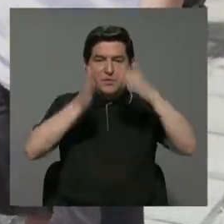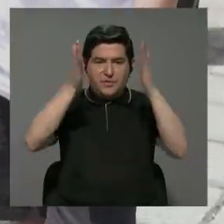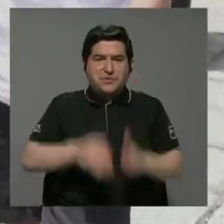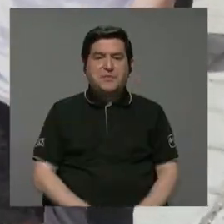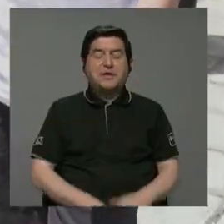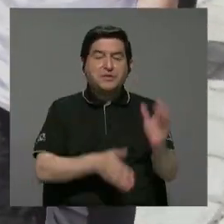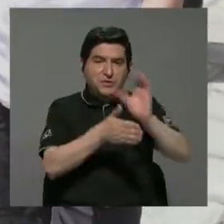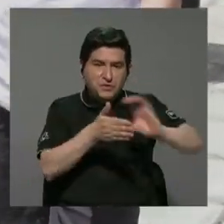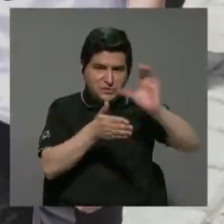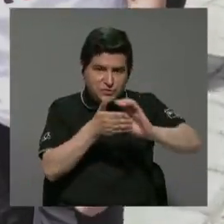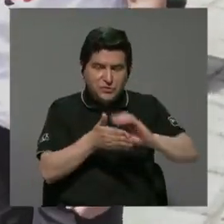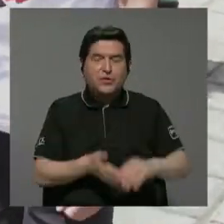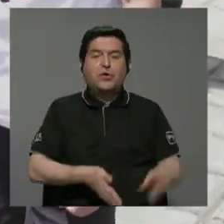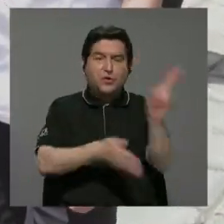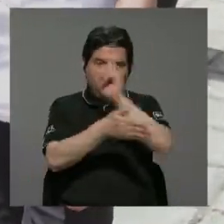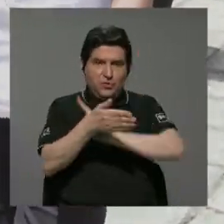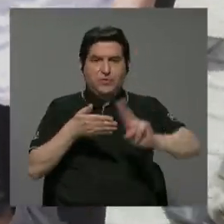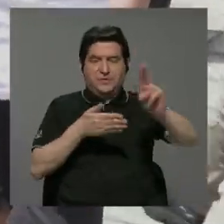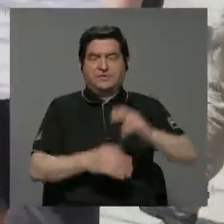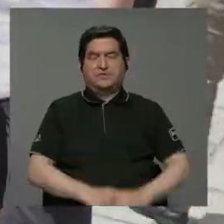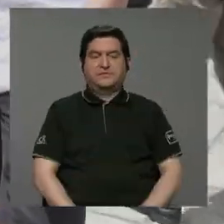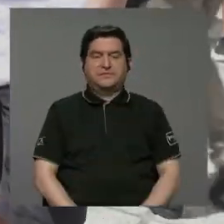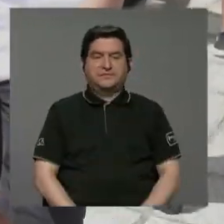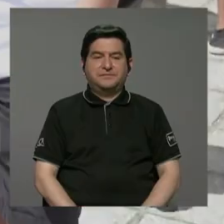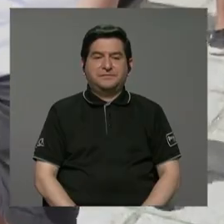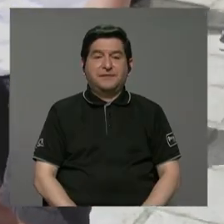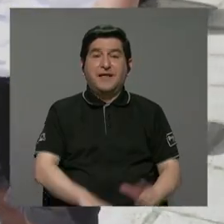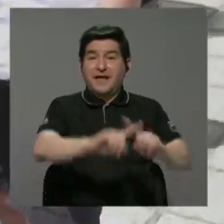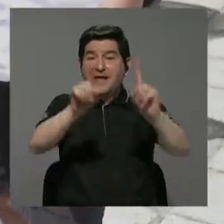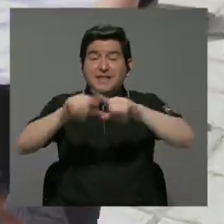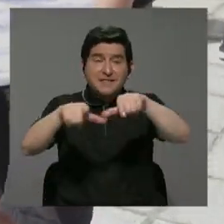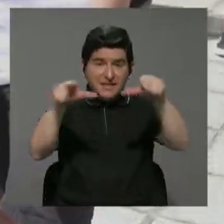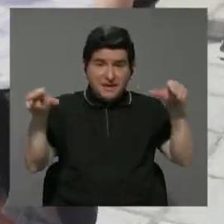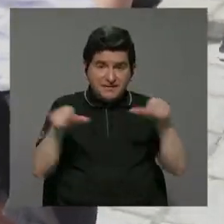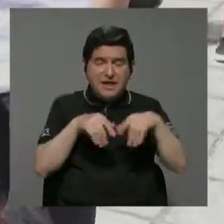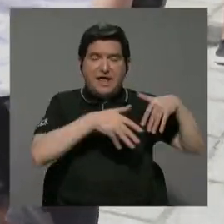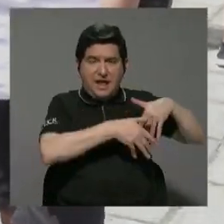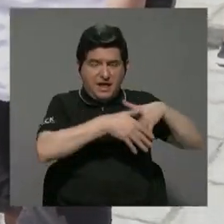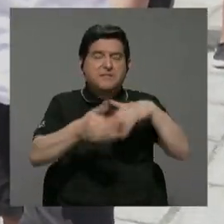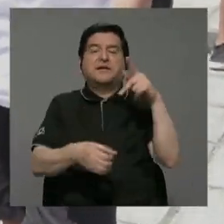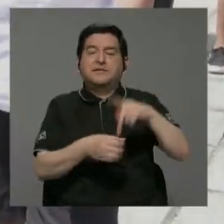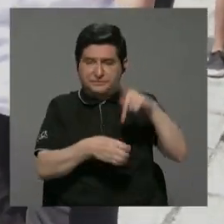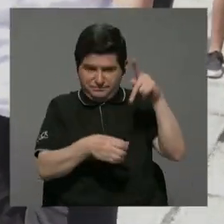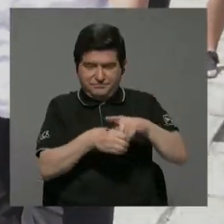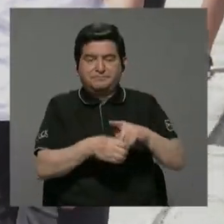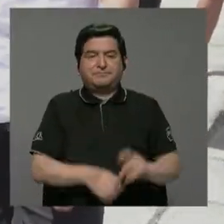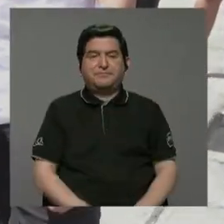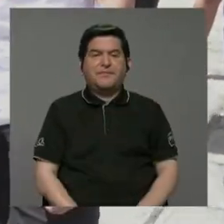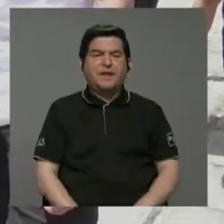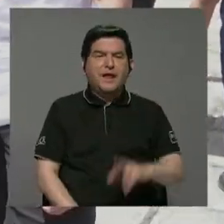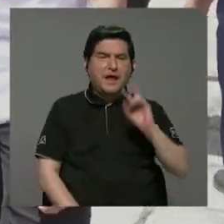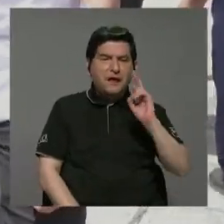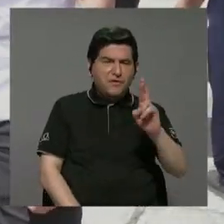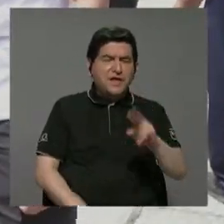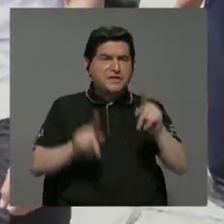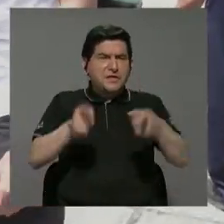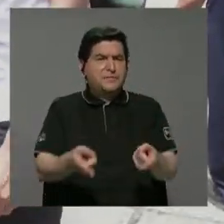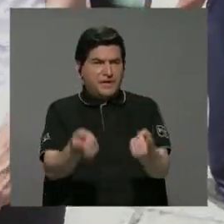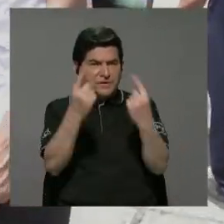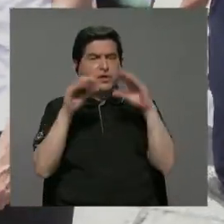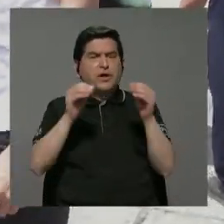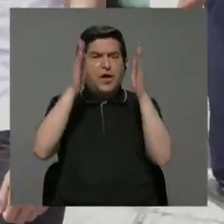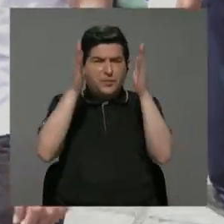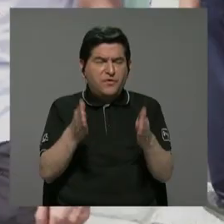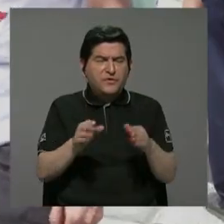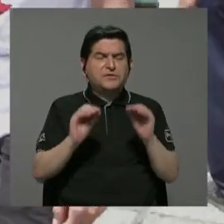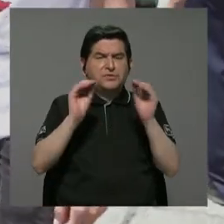de secundaria como universitario. Y bueno, hemos estado en diferentes puntos hoy de la marcha. Y Rachel, ha venido gente,